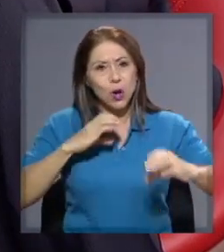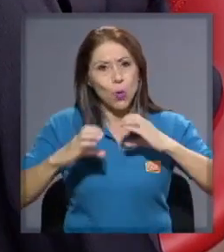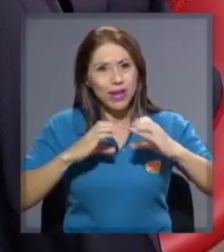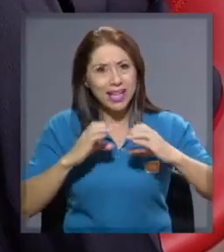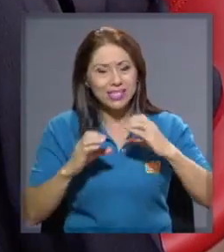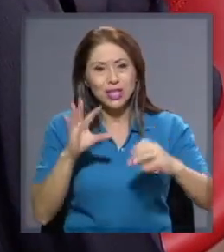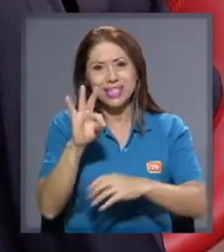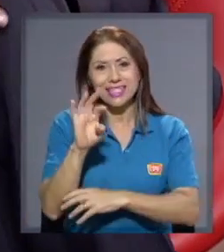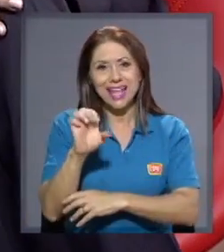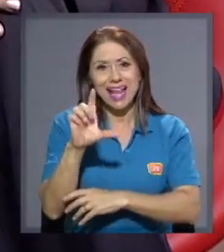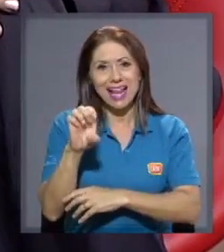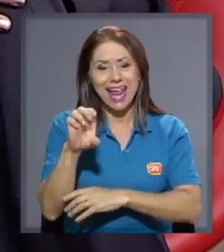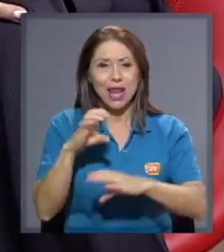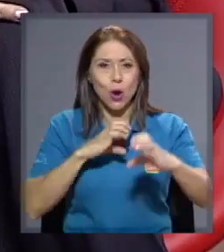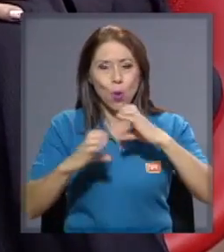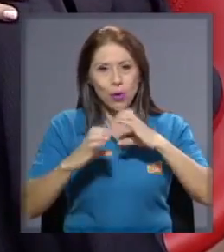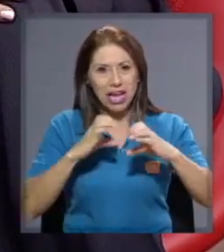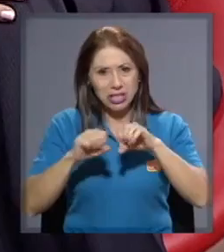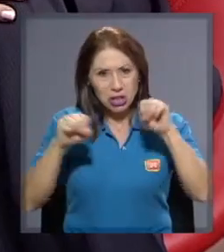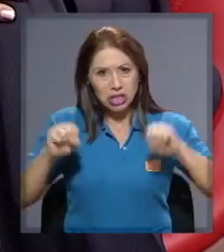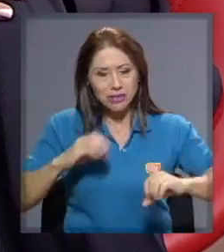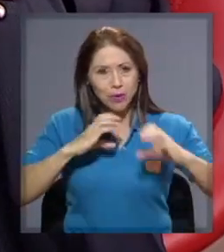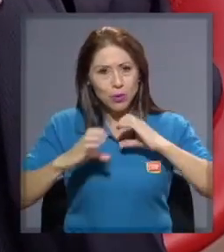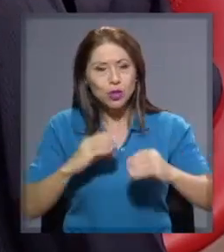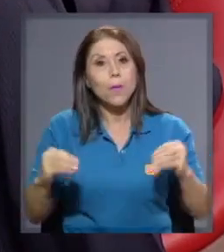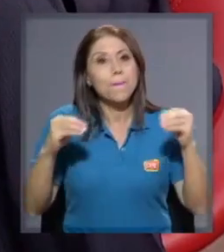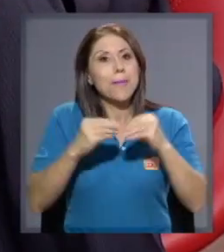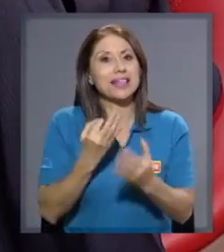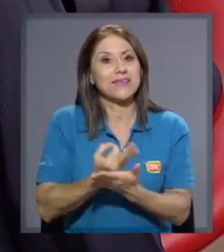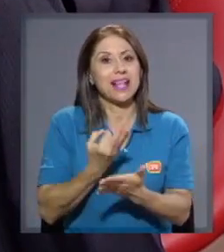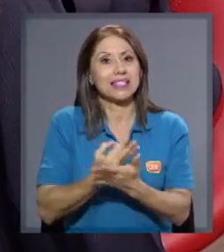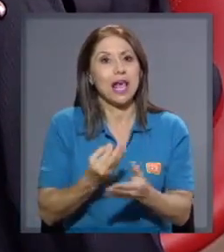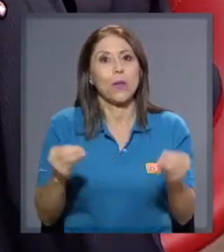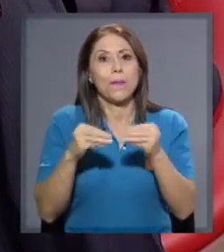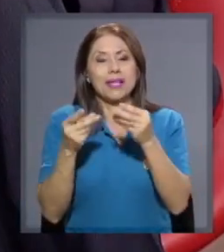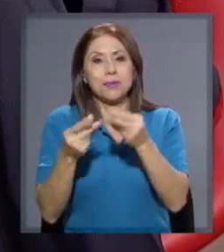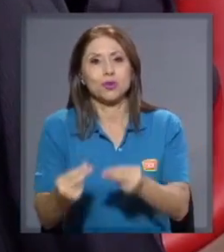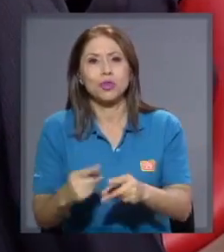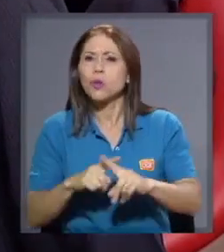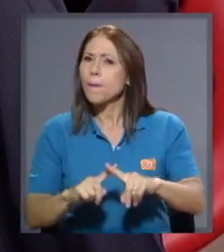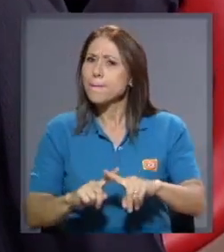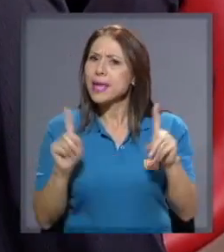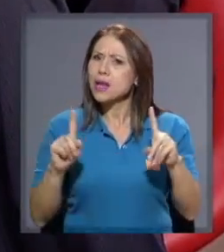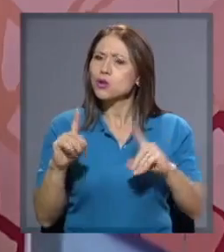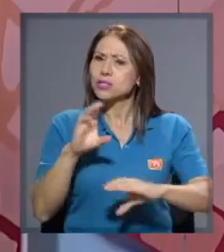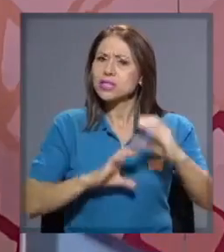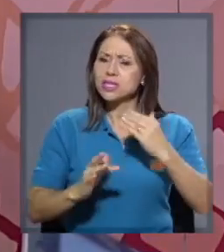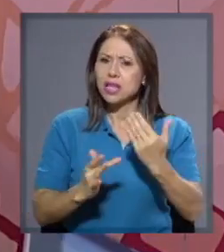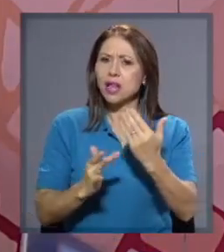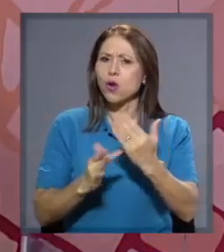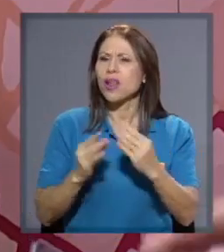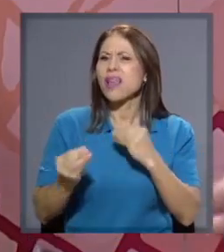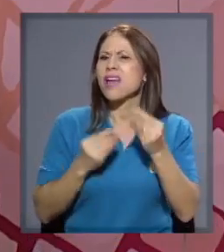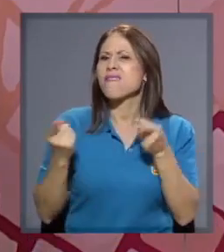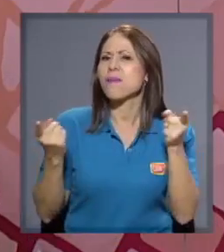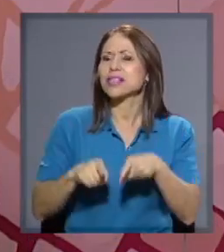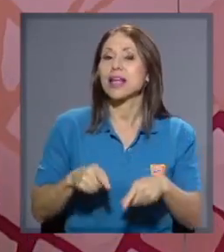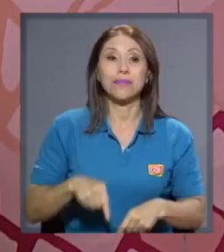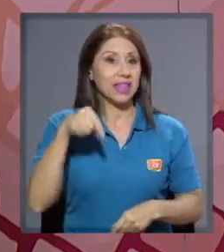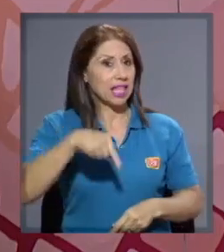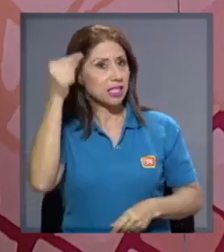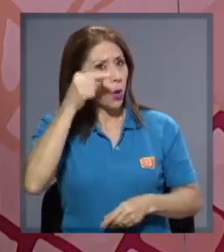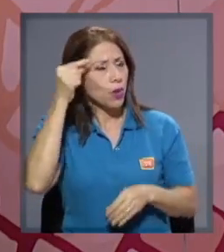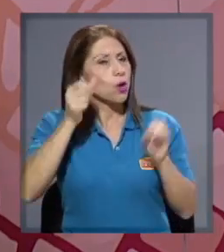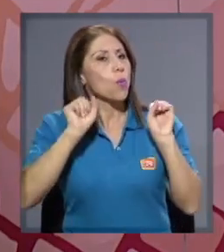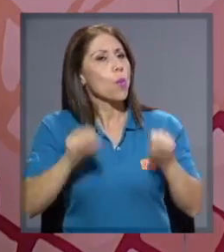más financiadas digámoslo así tienen un presupuesto más independiente pero la ciencia y la tecnología que va a pasar y lo que puede esperar de este gobierno es